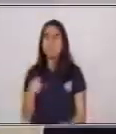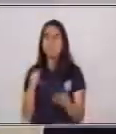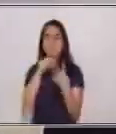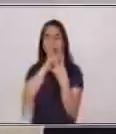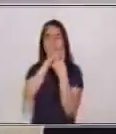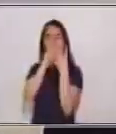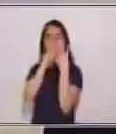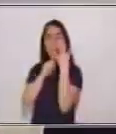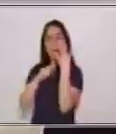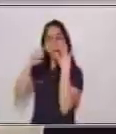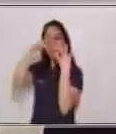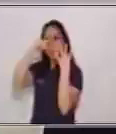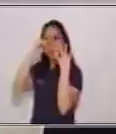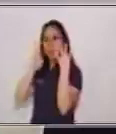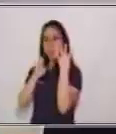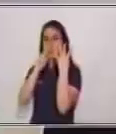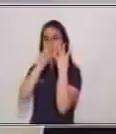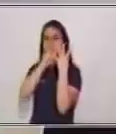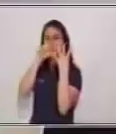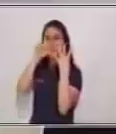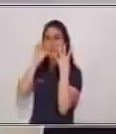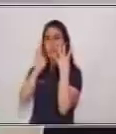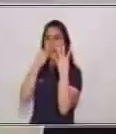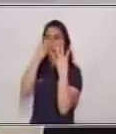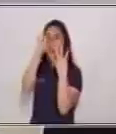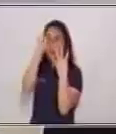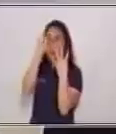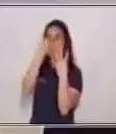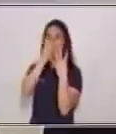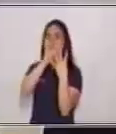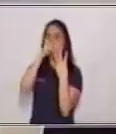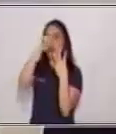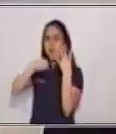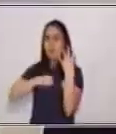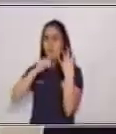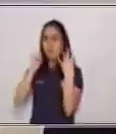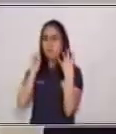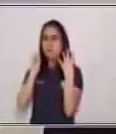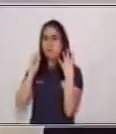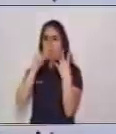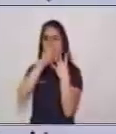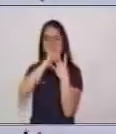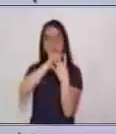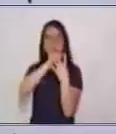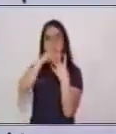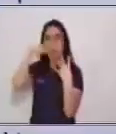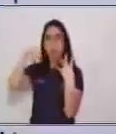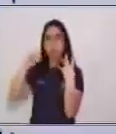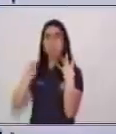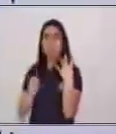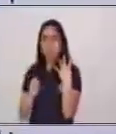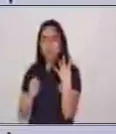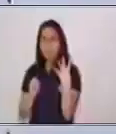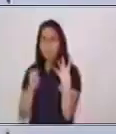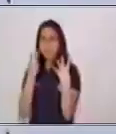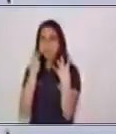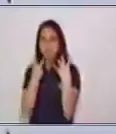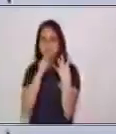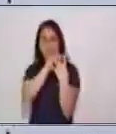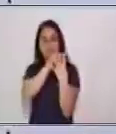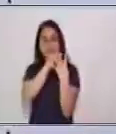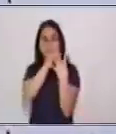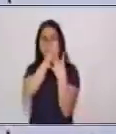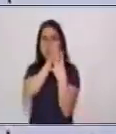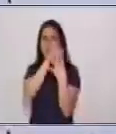tenemos acá cuéntamelo. Vemos que está en la anterior a la antepenúltima sílaba. Es decir,